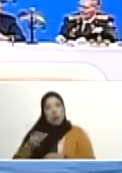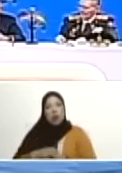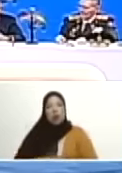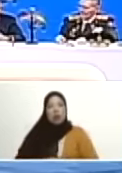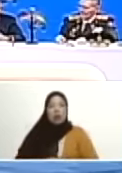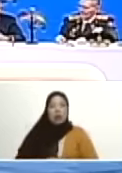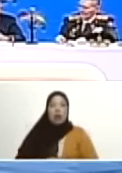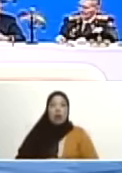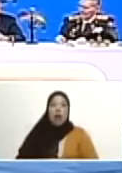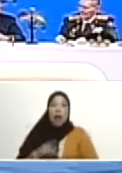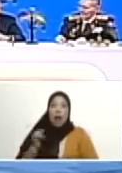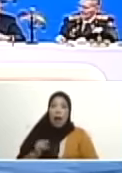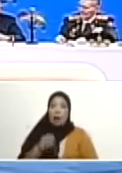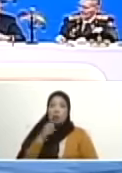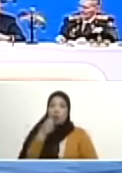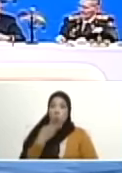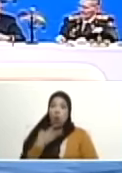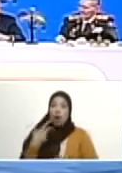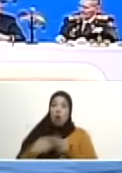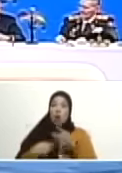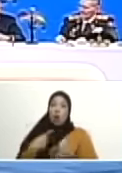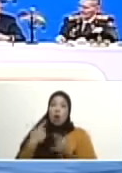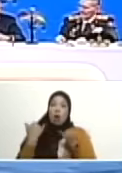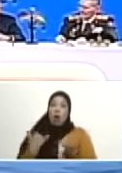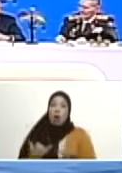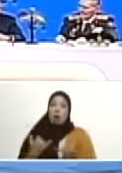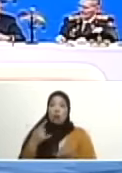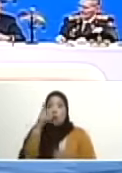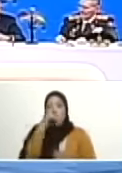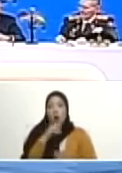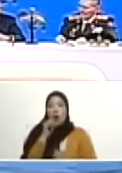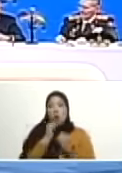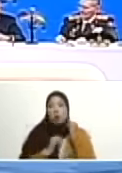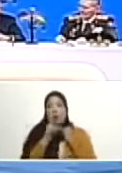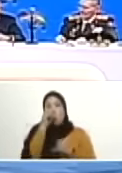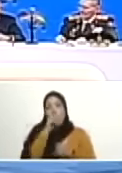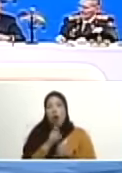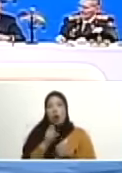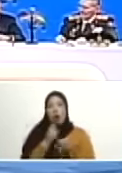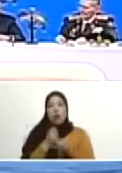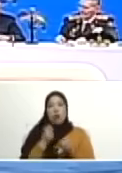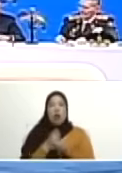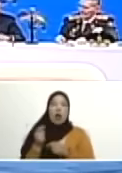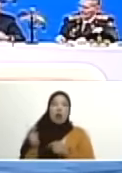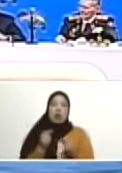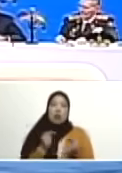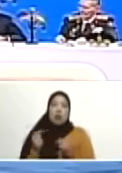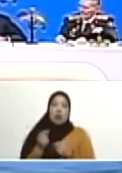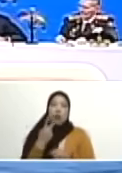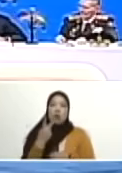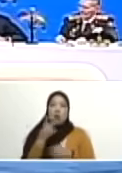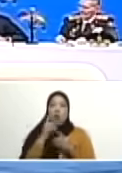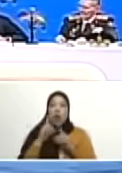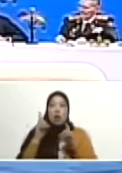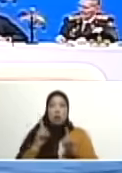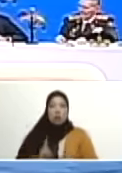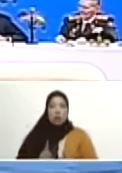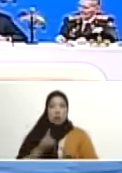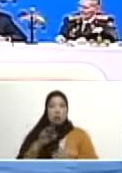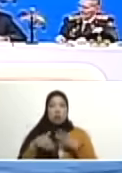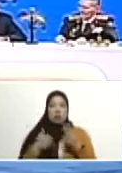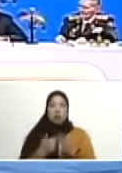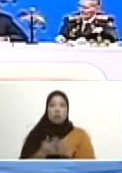Inicialmente el proceso de buenos oficios continuará durante un último año, nos dice. Toma una decisión unilateral, Ban